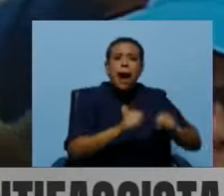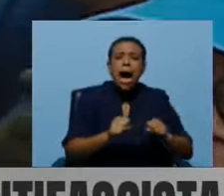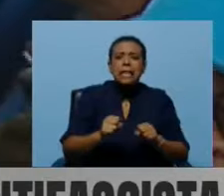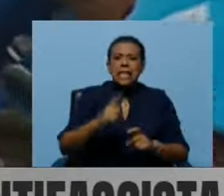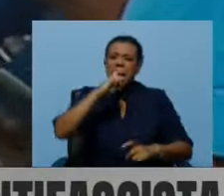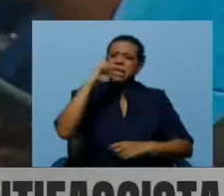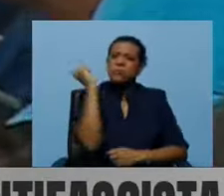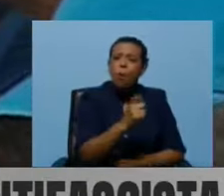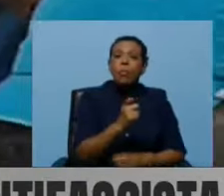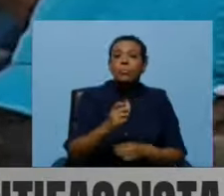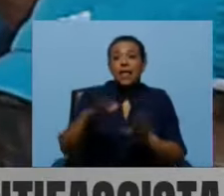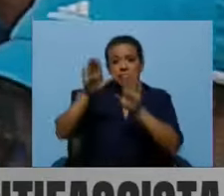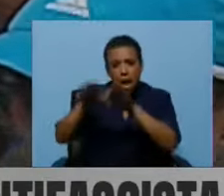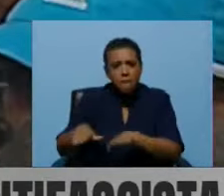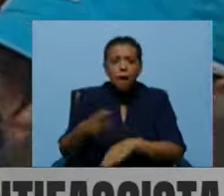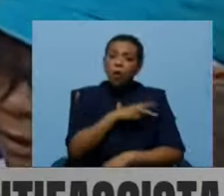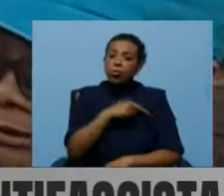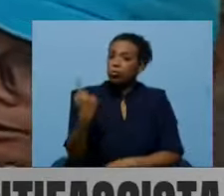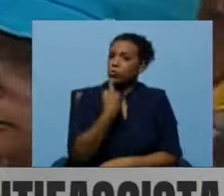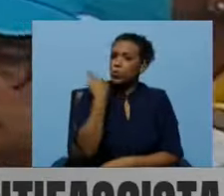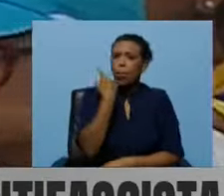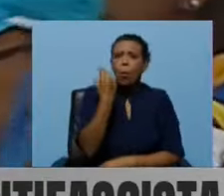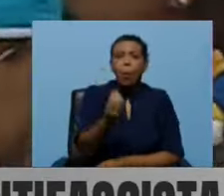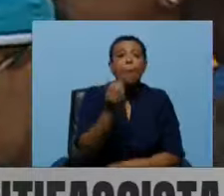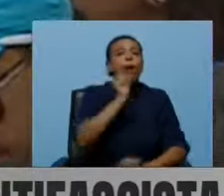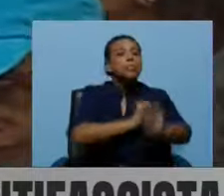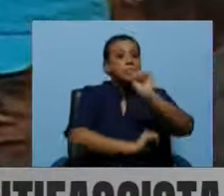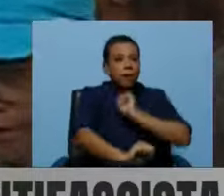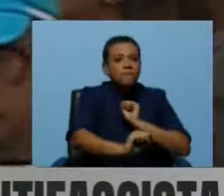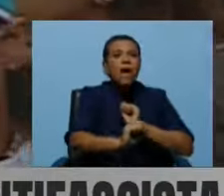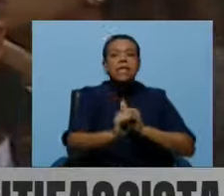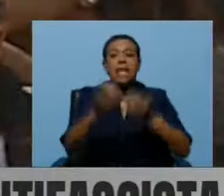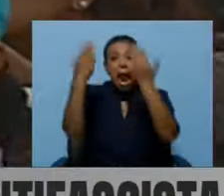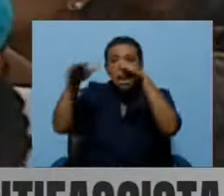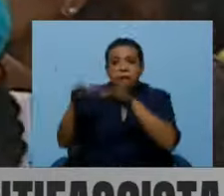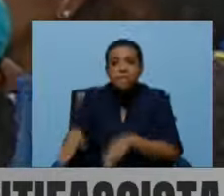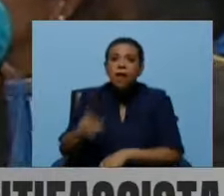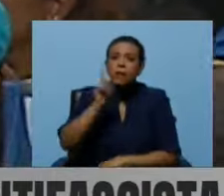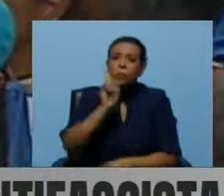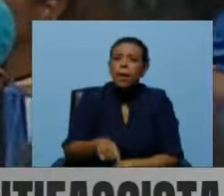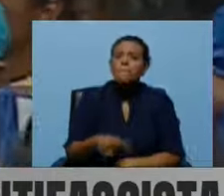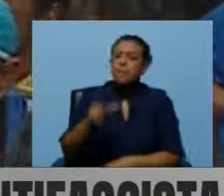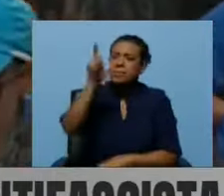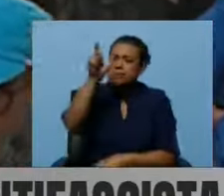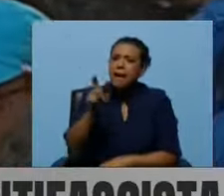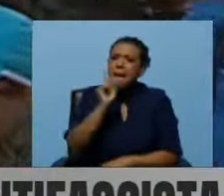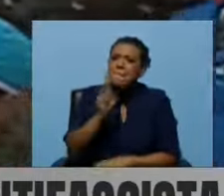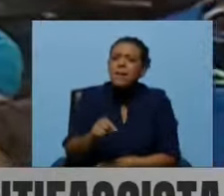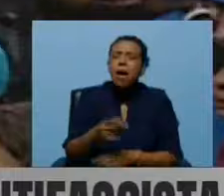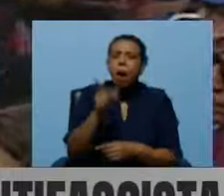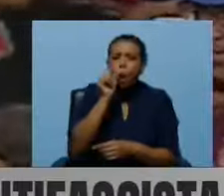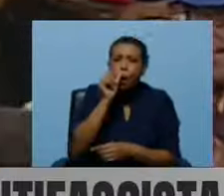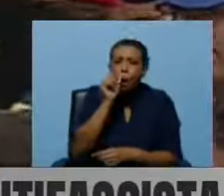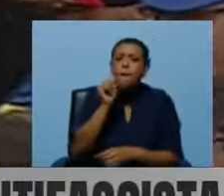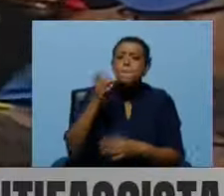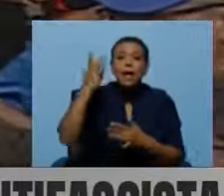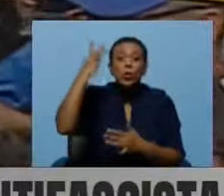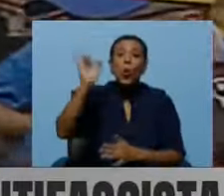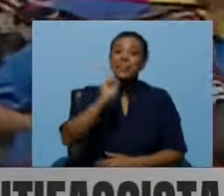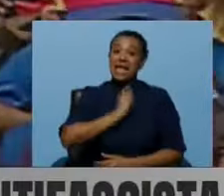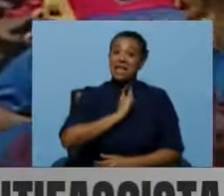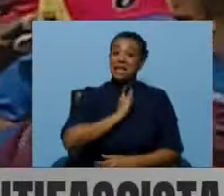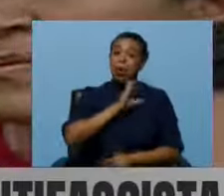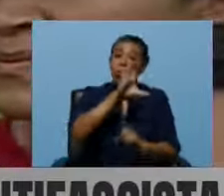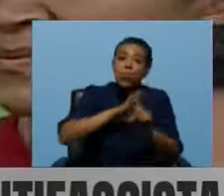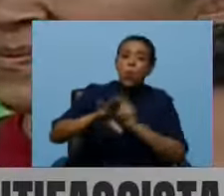enemigos del Islam. No solo defendió al Líbano, sino también la identidad